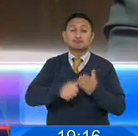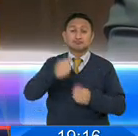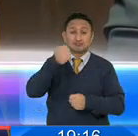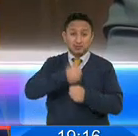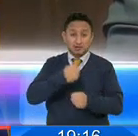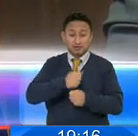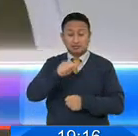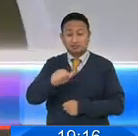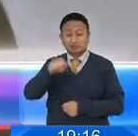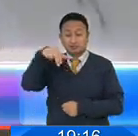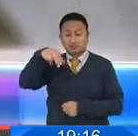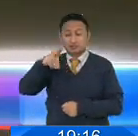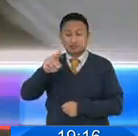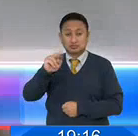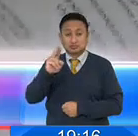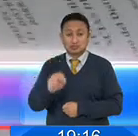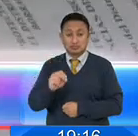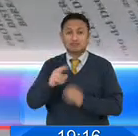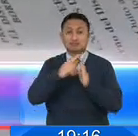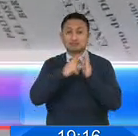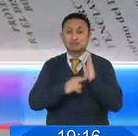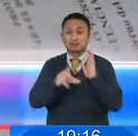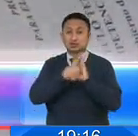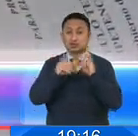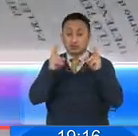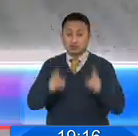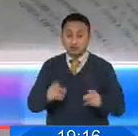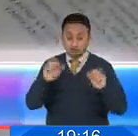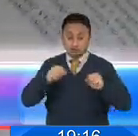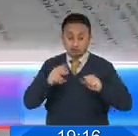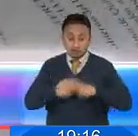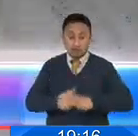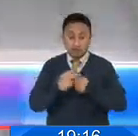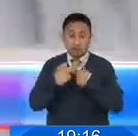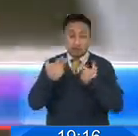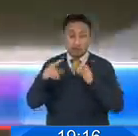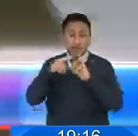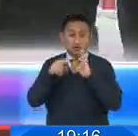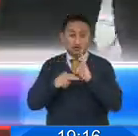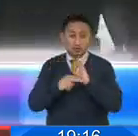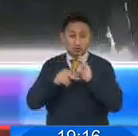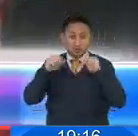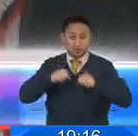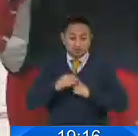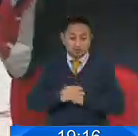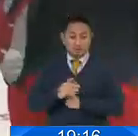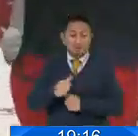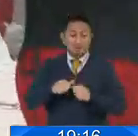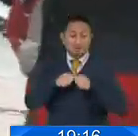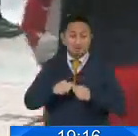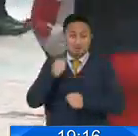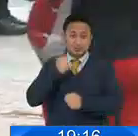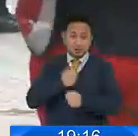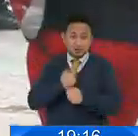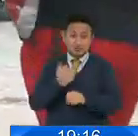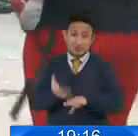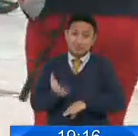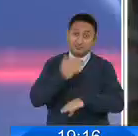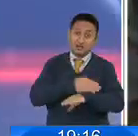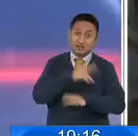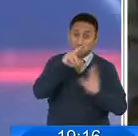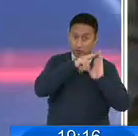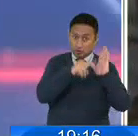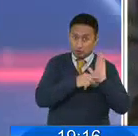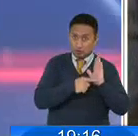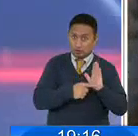el reglamento de la ley humanitaria es el camino para que se ejecuten las medidas afirmativas de estabilidad laboral que se aprobaron en la norma. El